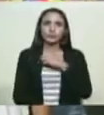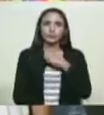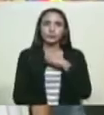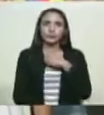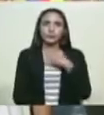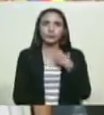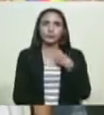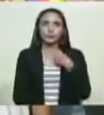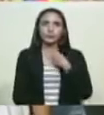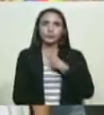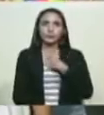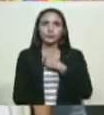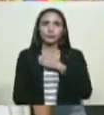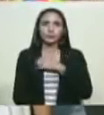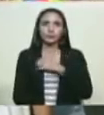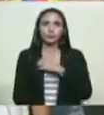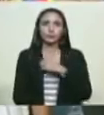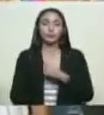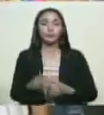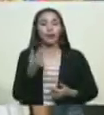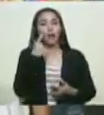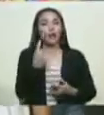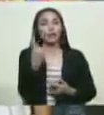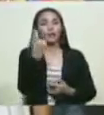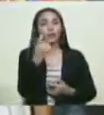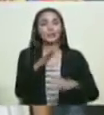Quedan apenas 15 días, ¿verdad?